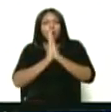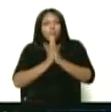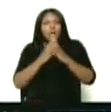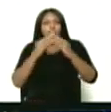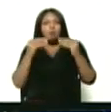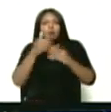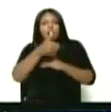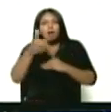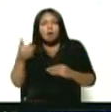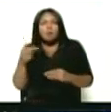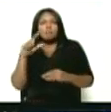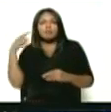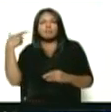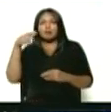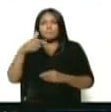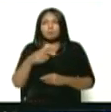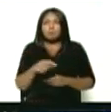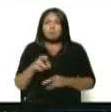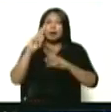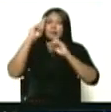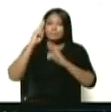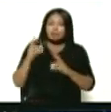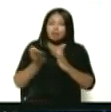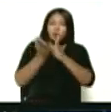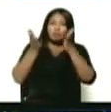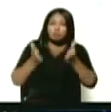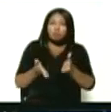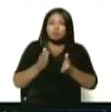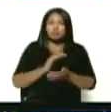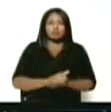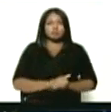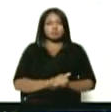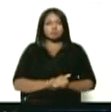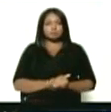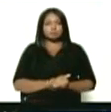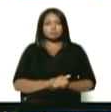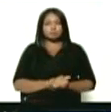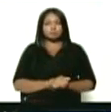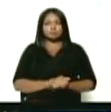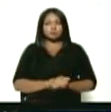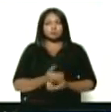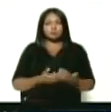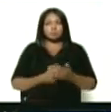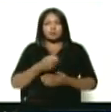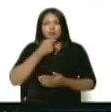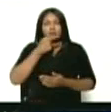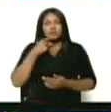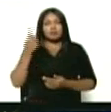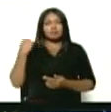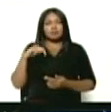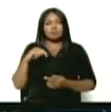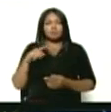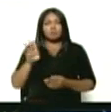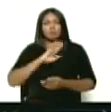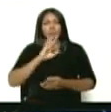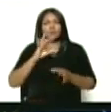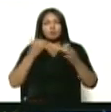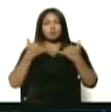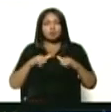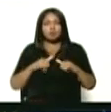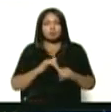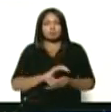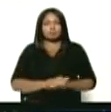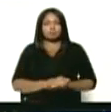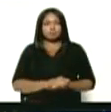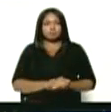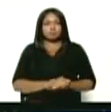camioneteros, taxistas. Vamos a respetar. Lo más bello que uno tiene son sus hijos. ¿A usted le gustaría, compañero